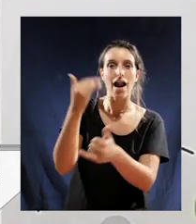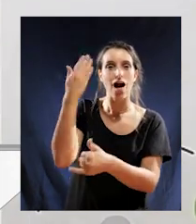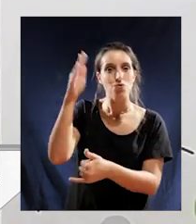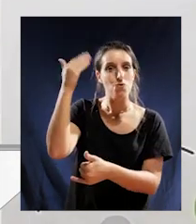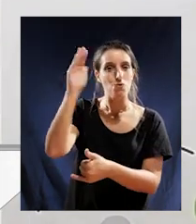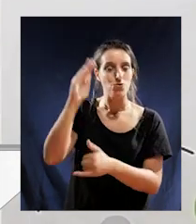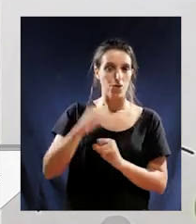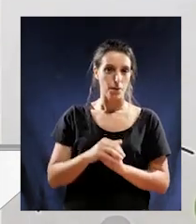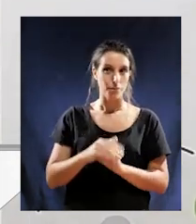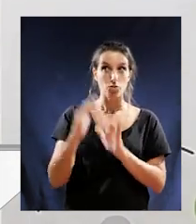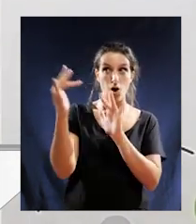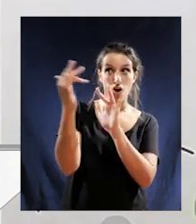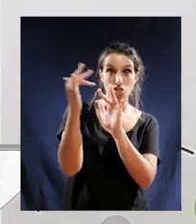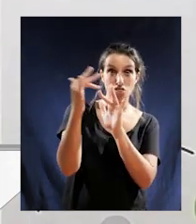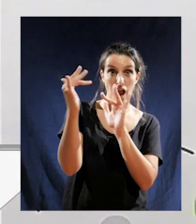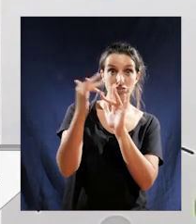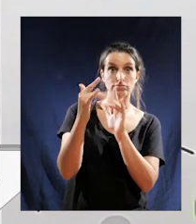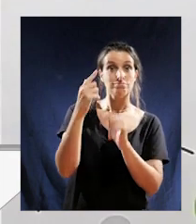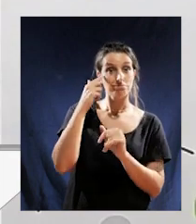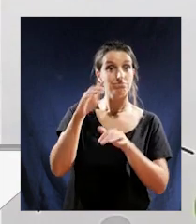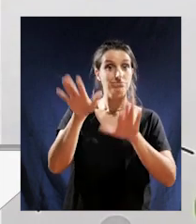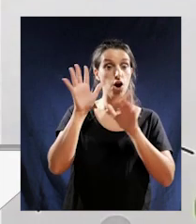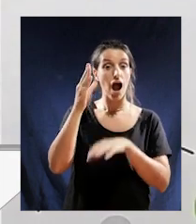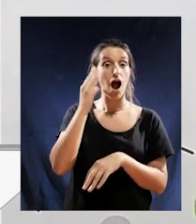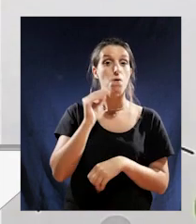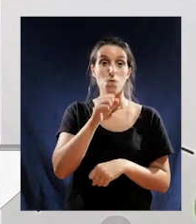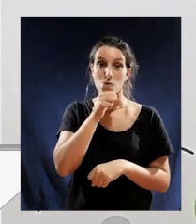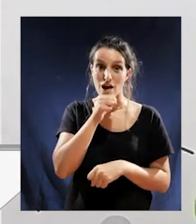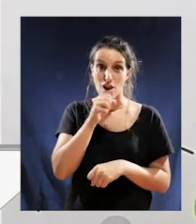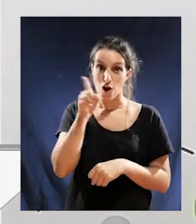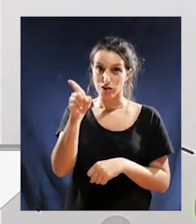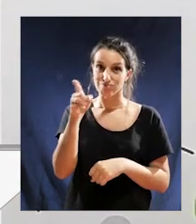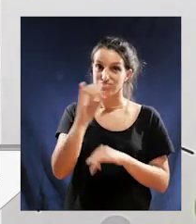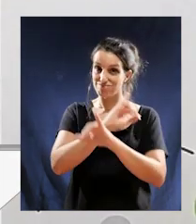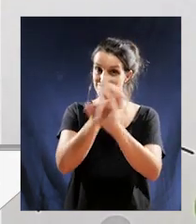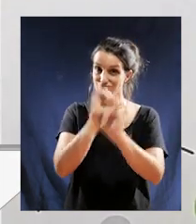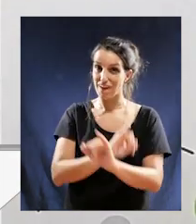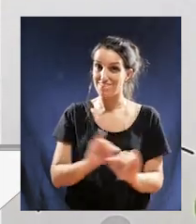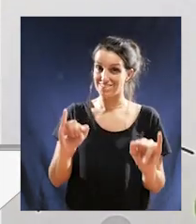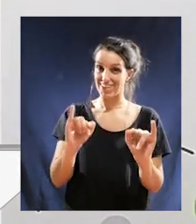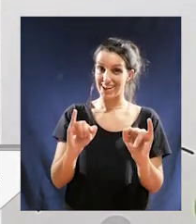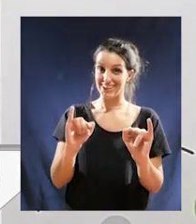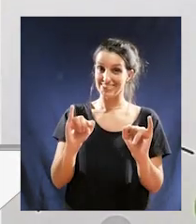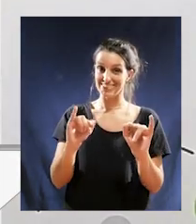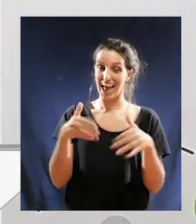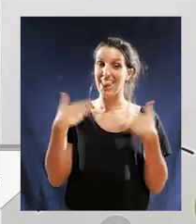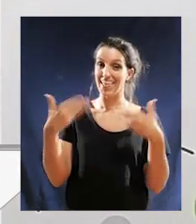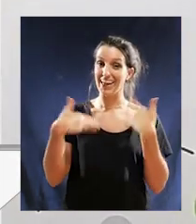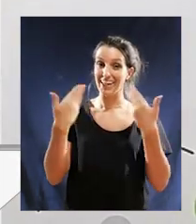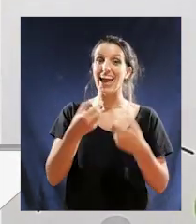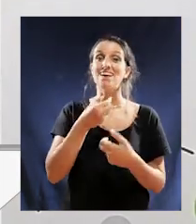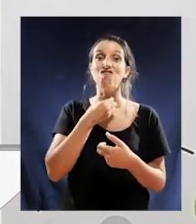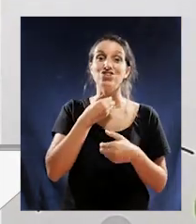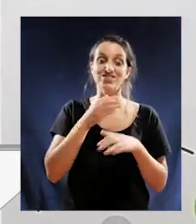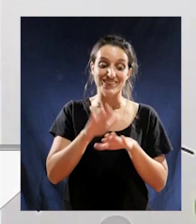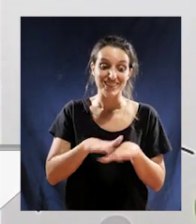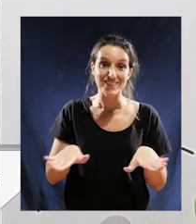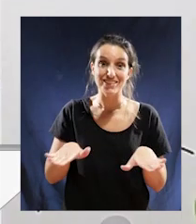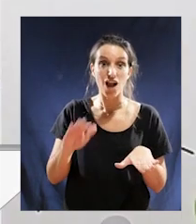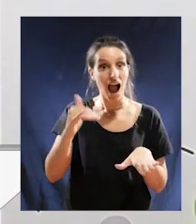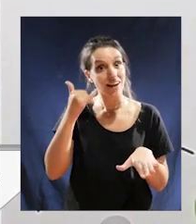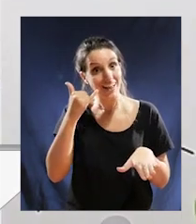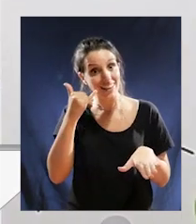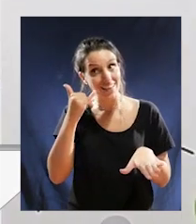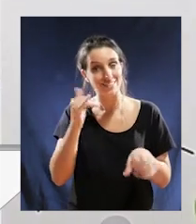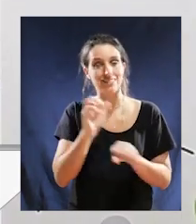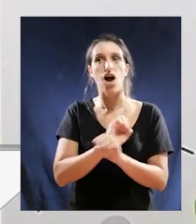los más grandes yo creo que los abuelos pocas cosas les va a producir más alegría que la voz de los niños